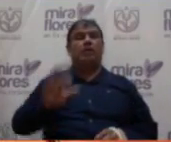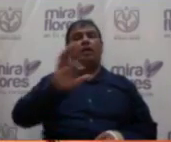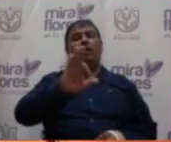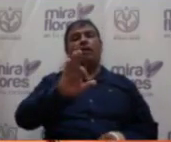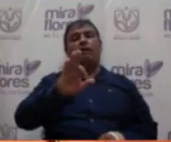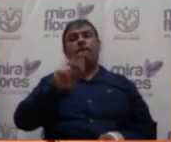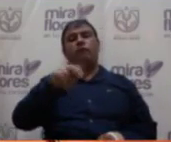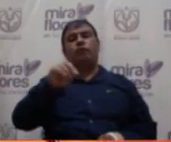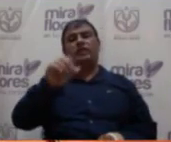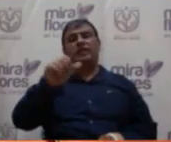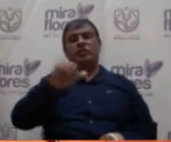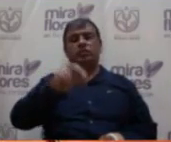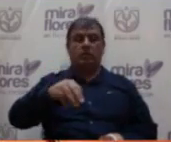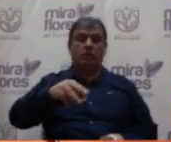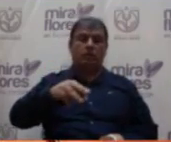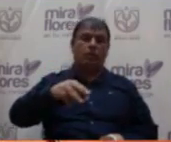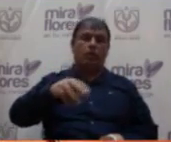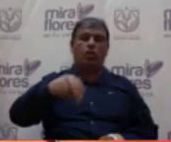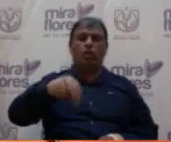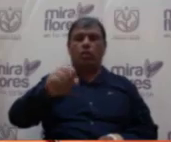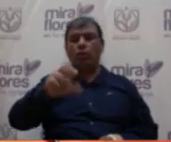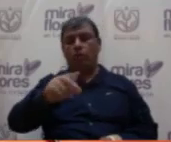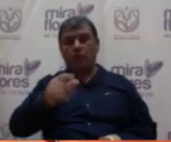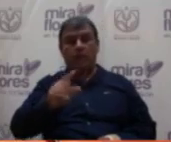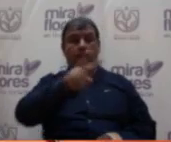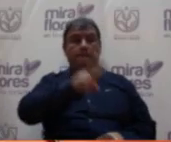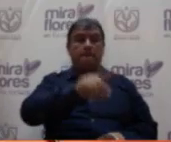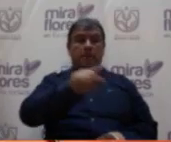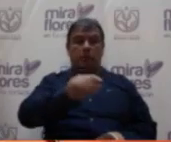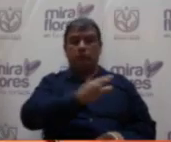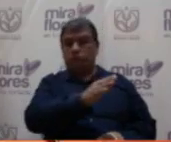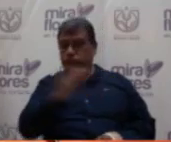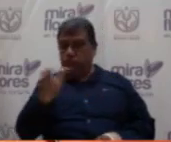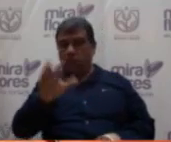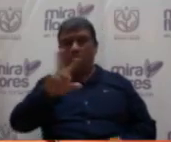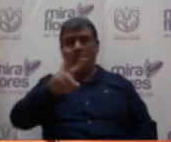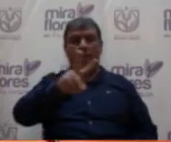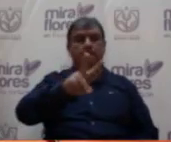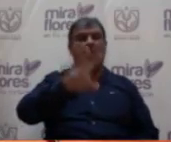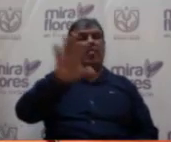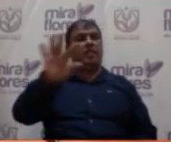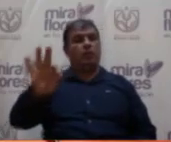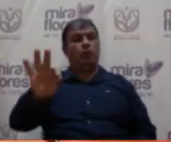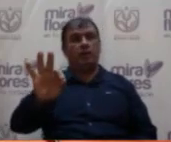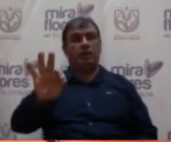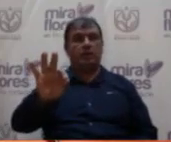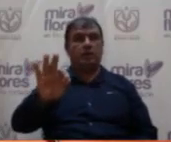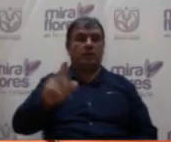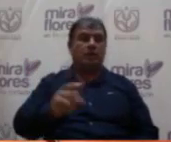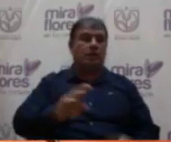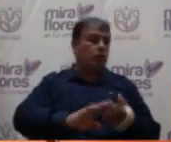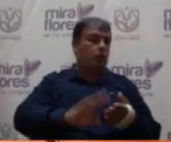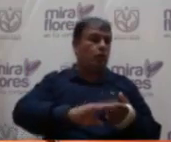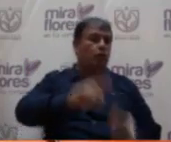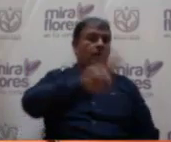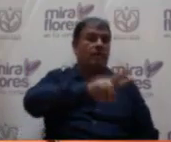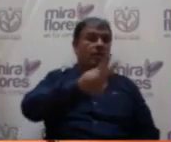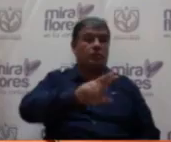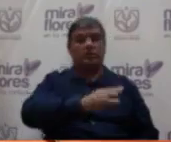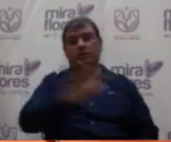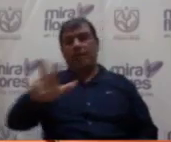Fundación Neumann y esto va del 21 al 29. 21 al 29, no del 22 al